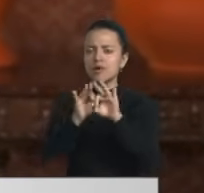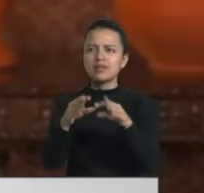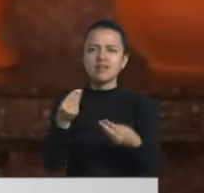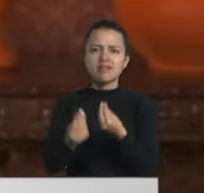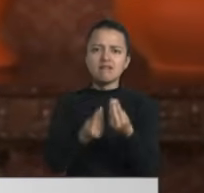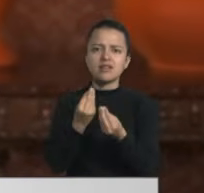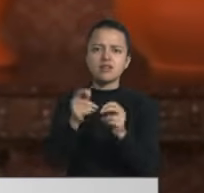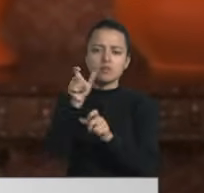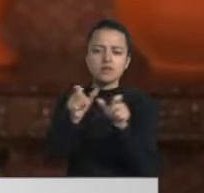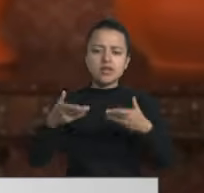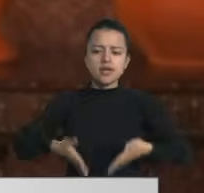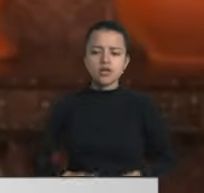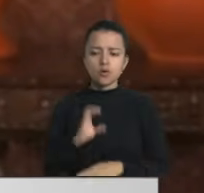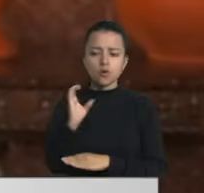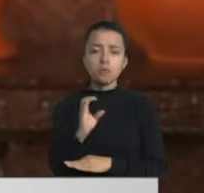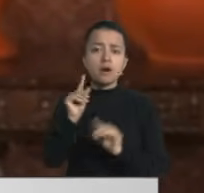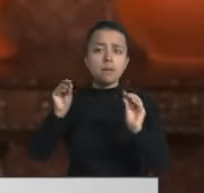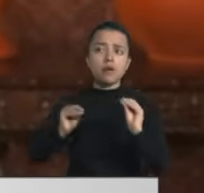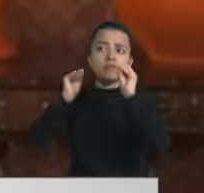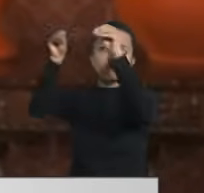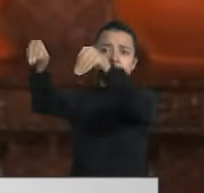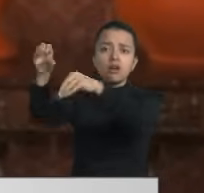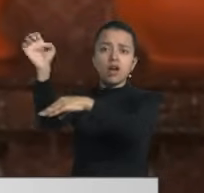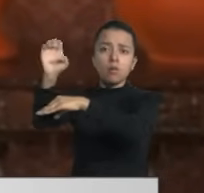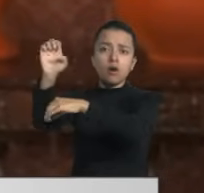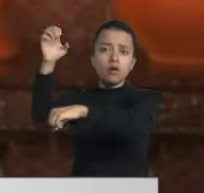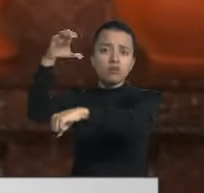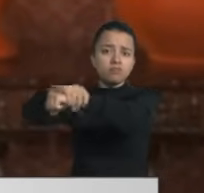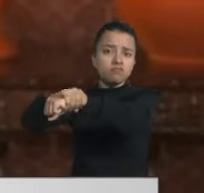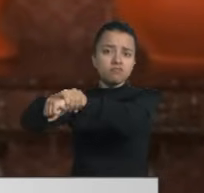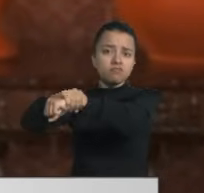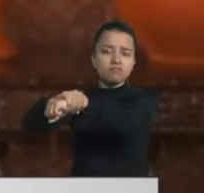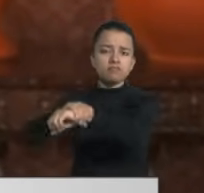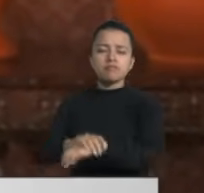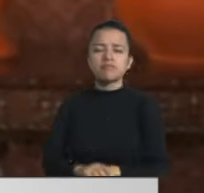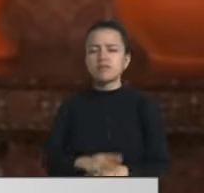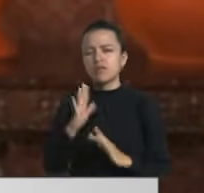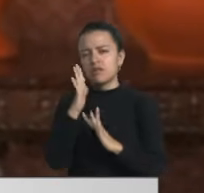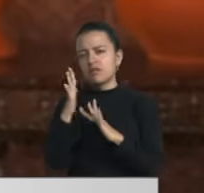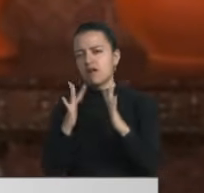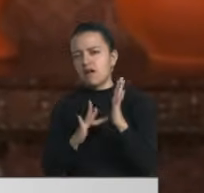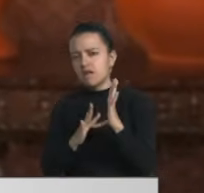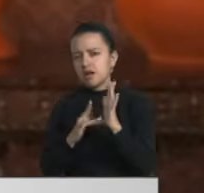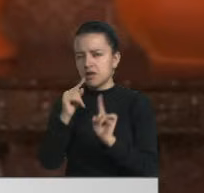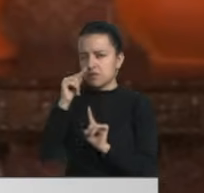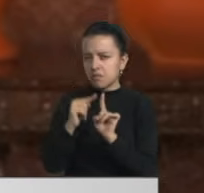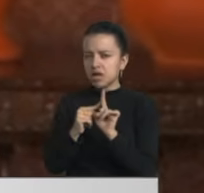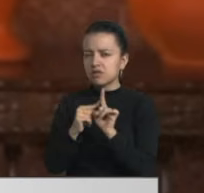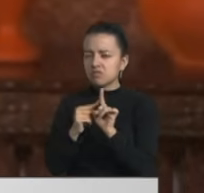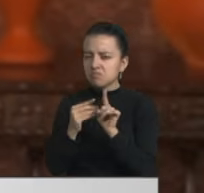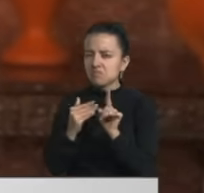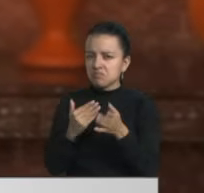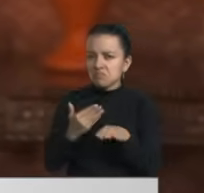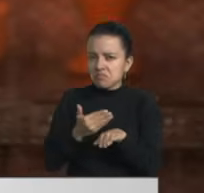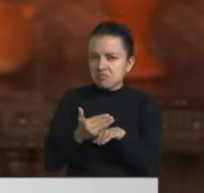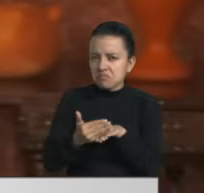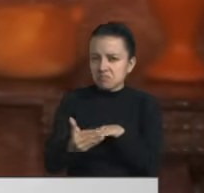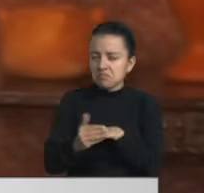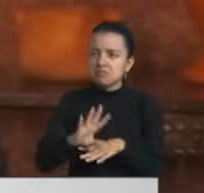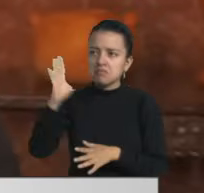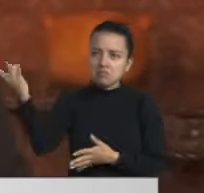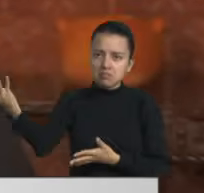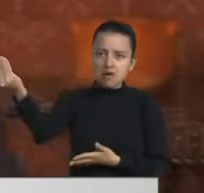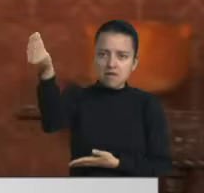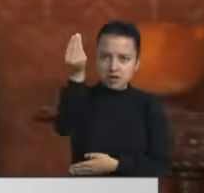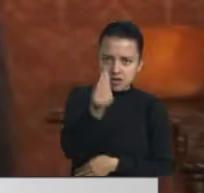de connacionales detenidos en el Ecuador. En el mes de abril, a mediados de abril, llegará ese primer grupo de colombianos. Por eso hasta ahora nos acompaña Noticentro